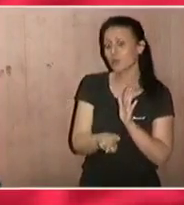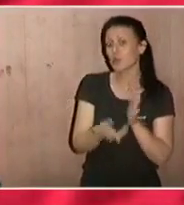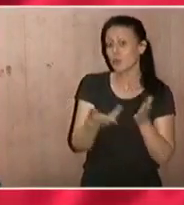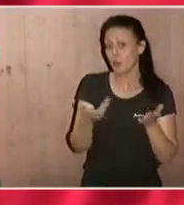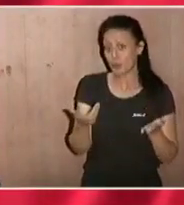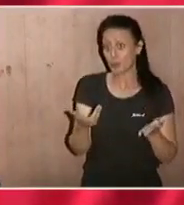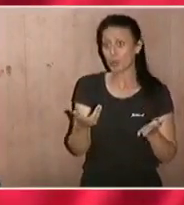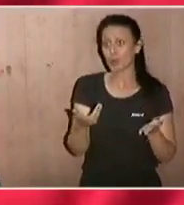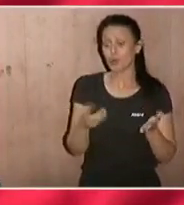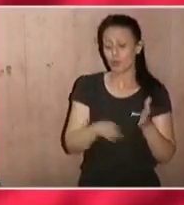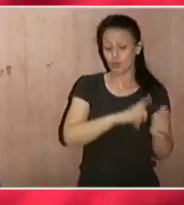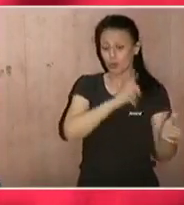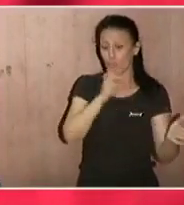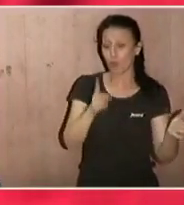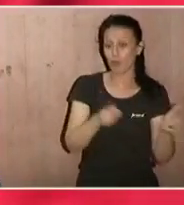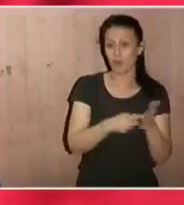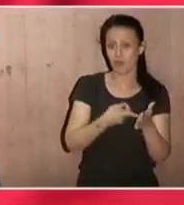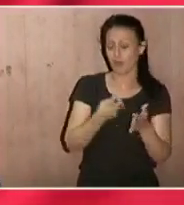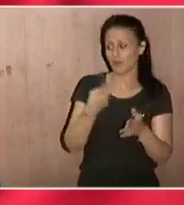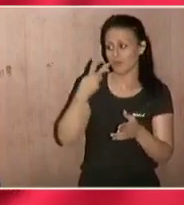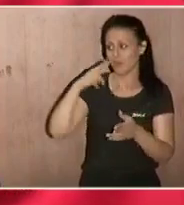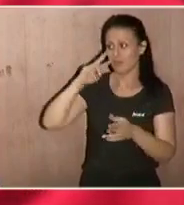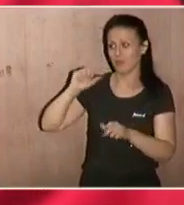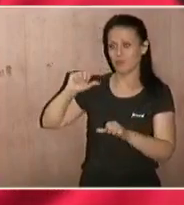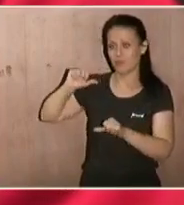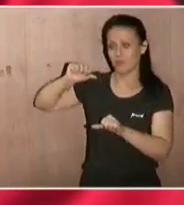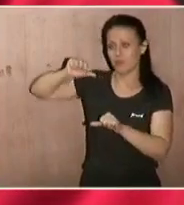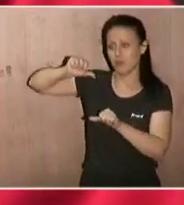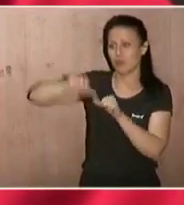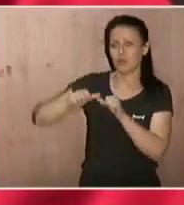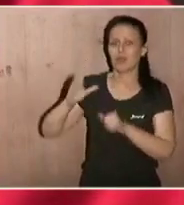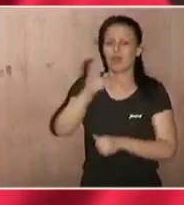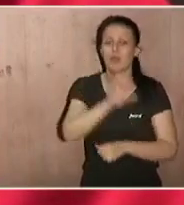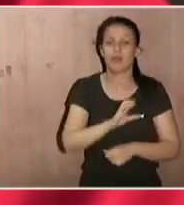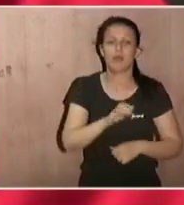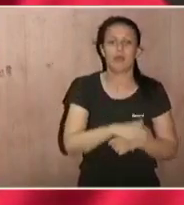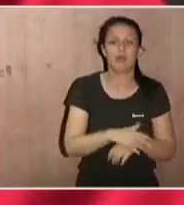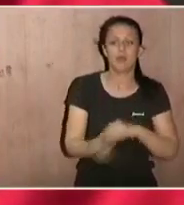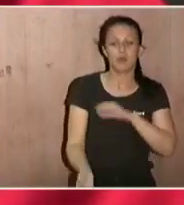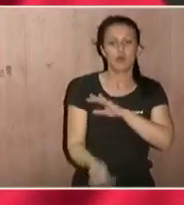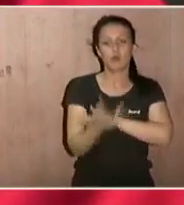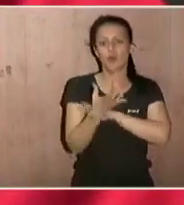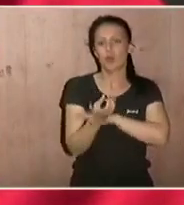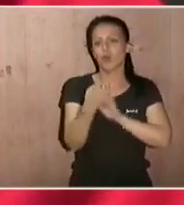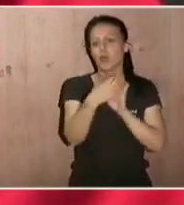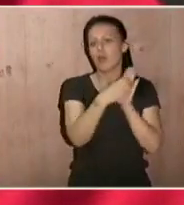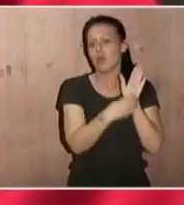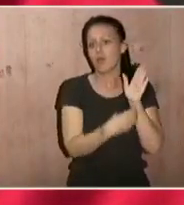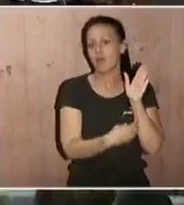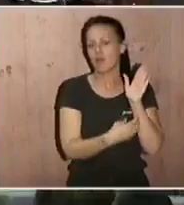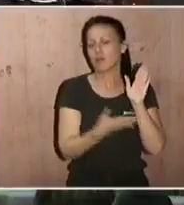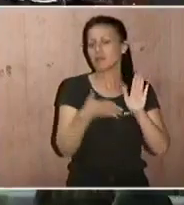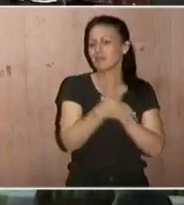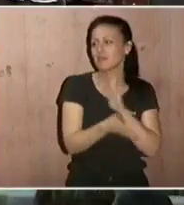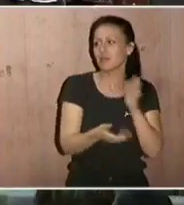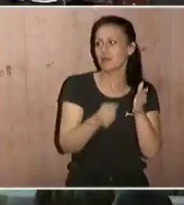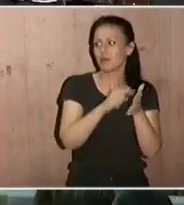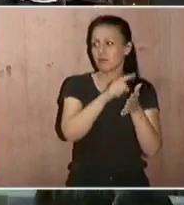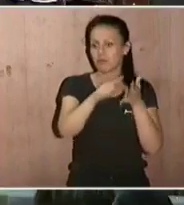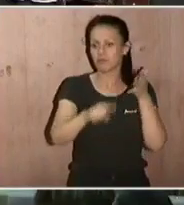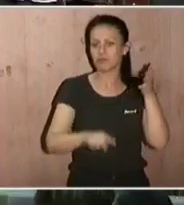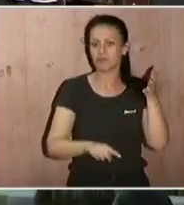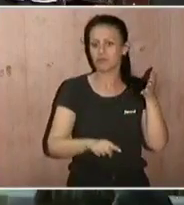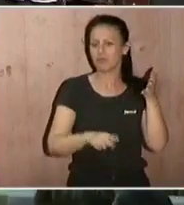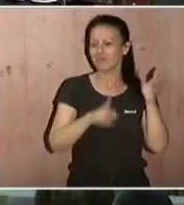por su completa y envidiable trayectoria científica. Sus publicaciones, en efecto, abarcan las más variadas y